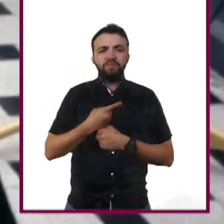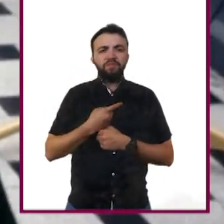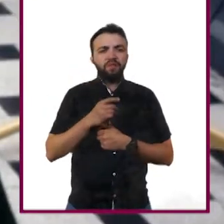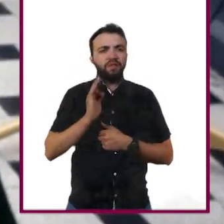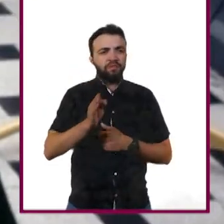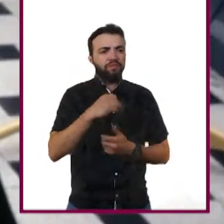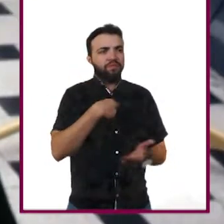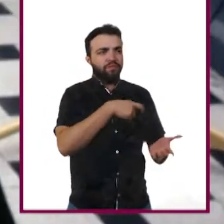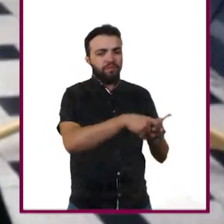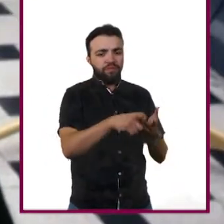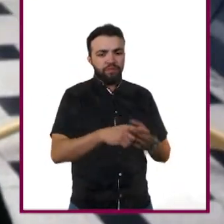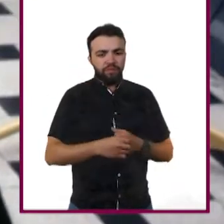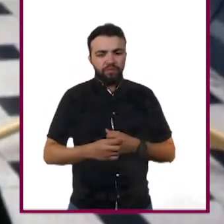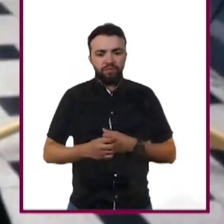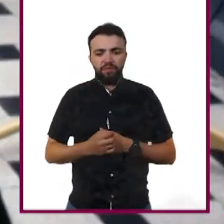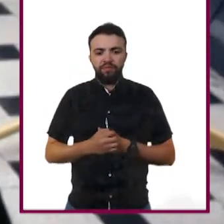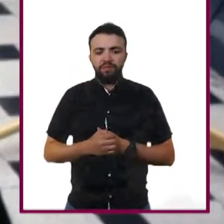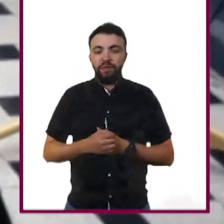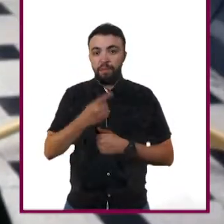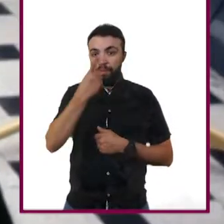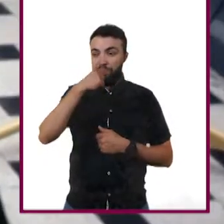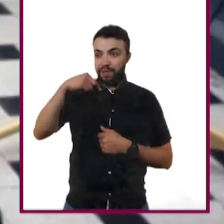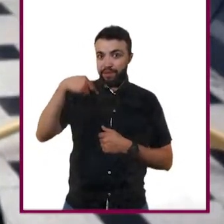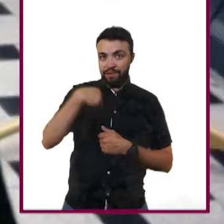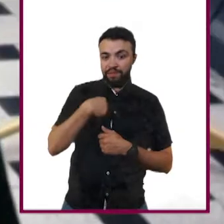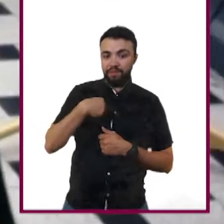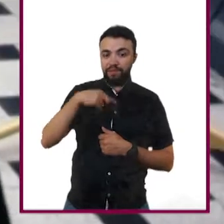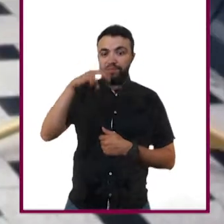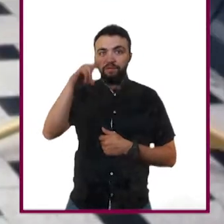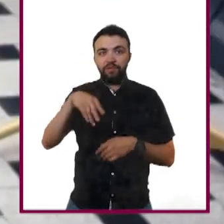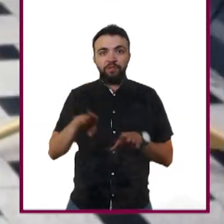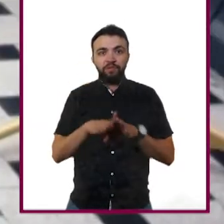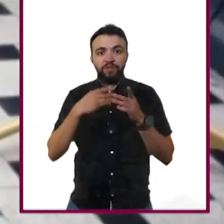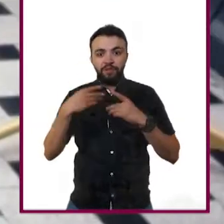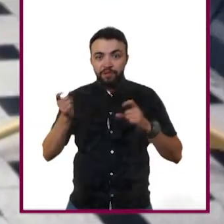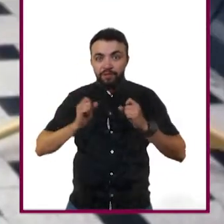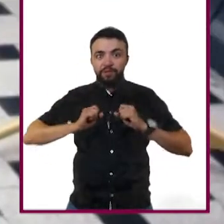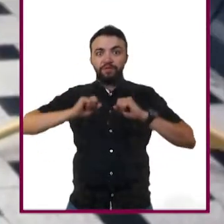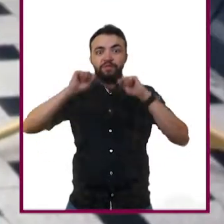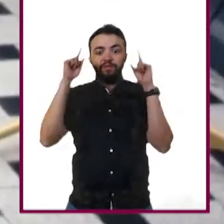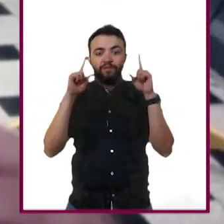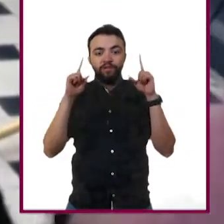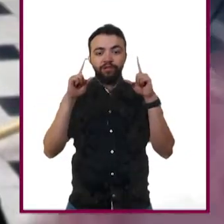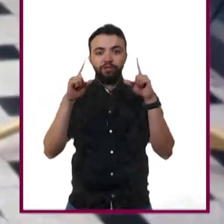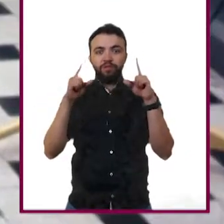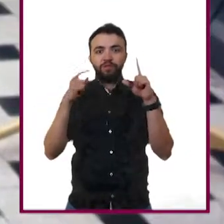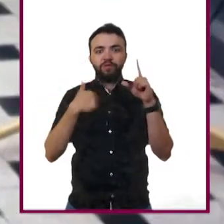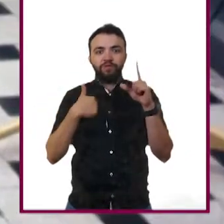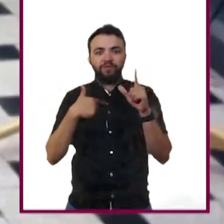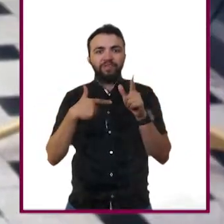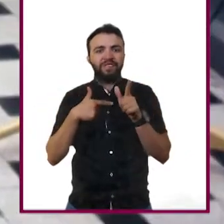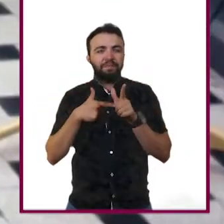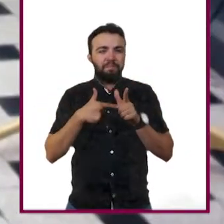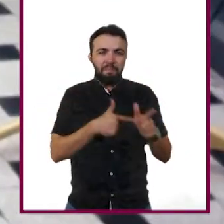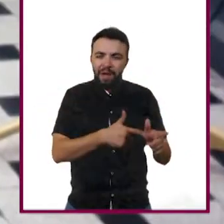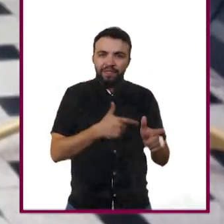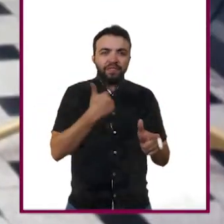eh, para mí fue súper sorprendente, pero además decidí dejar el